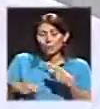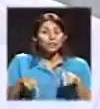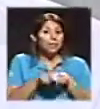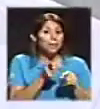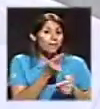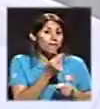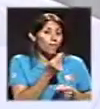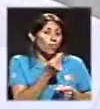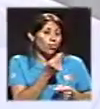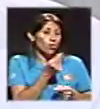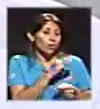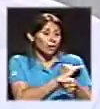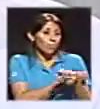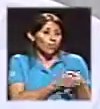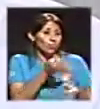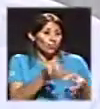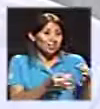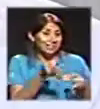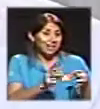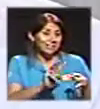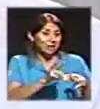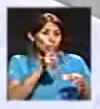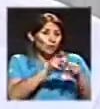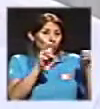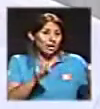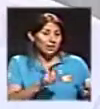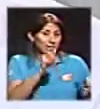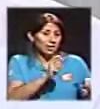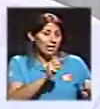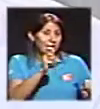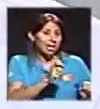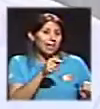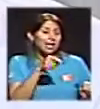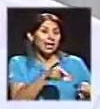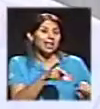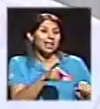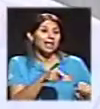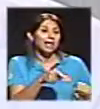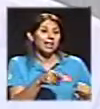Judicial, que es el segundo régimen, digamos,